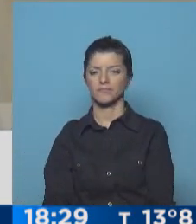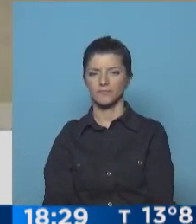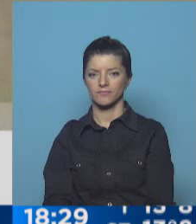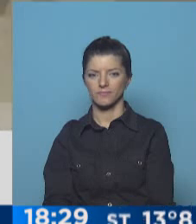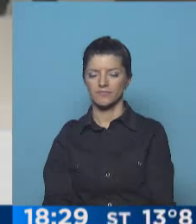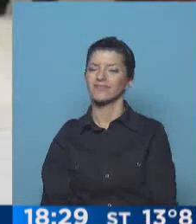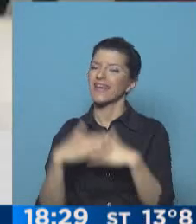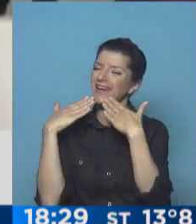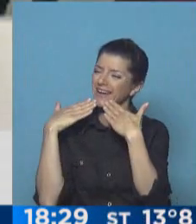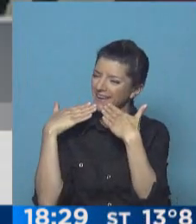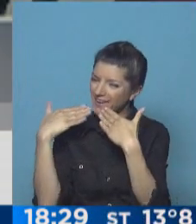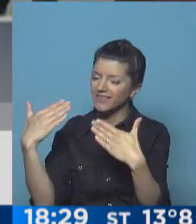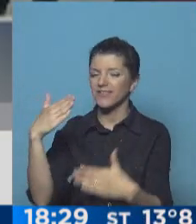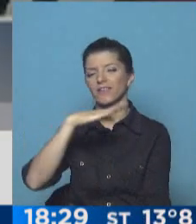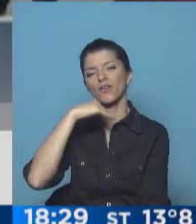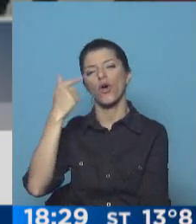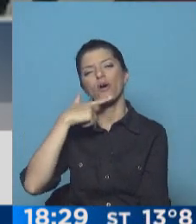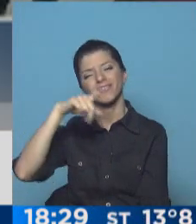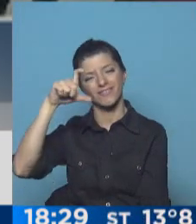Muchas gracias, José. Muchas gracias.